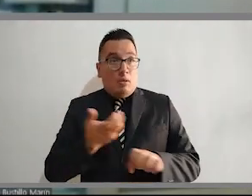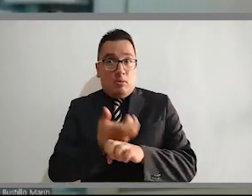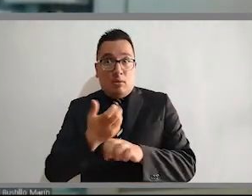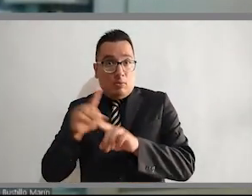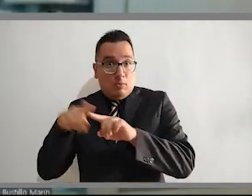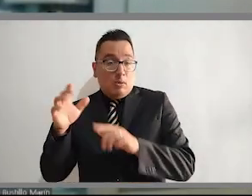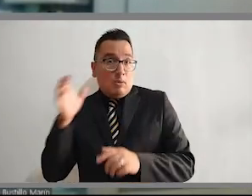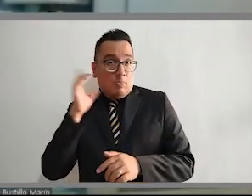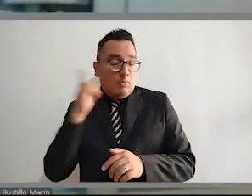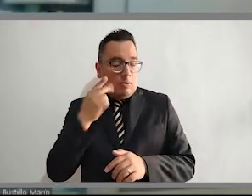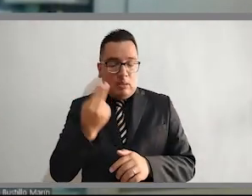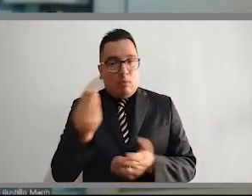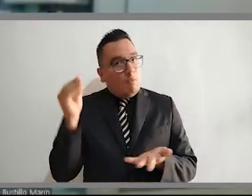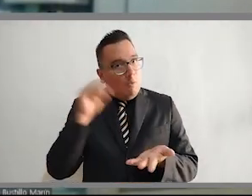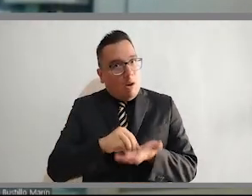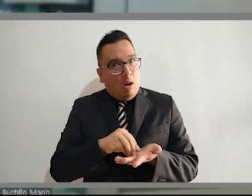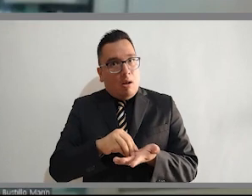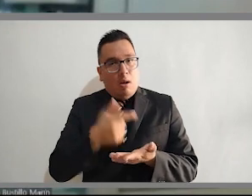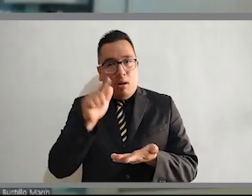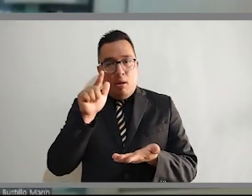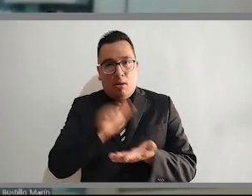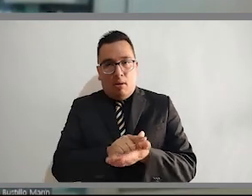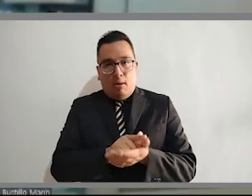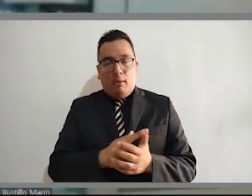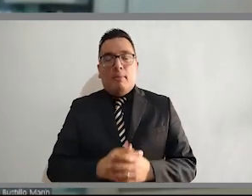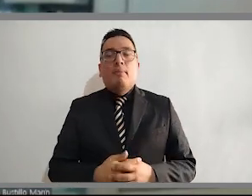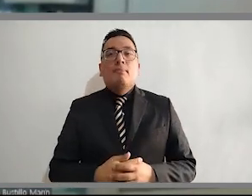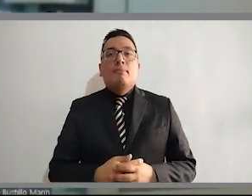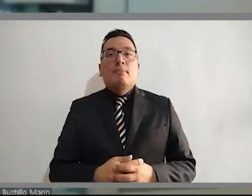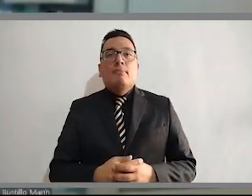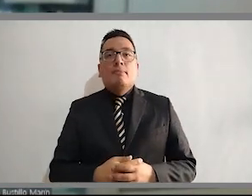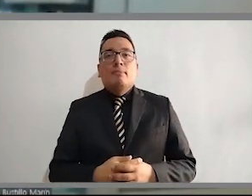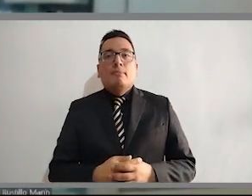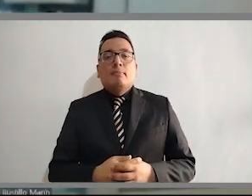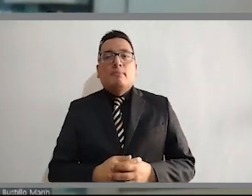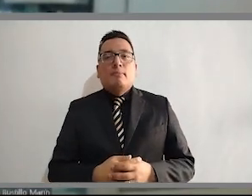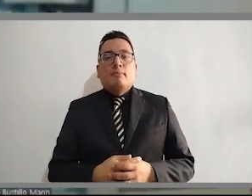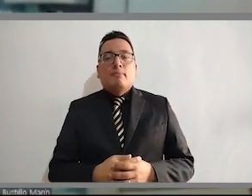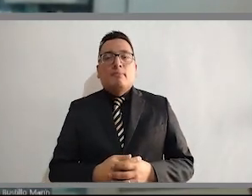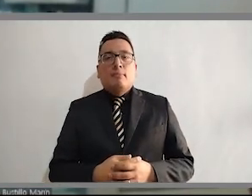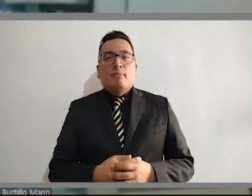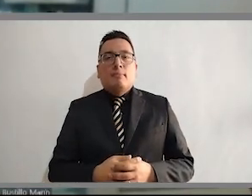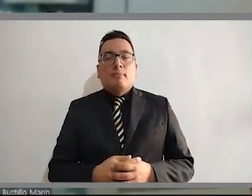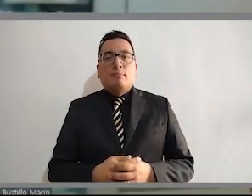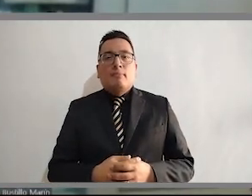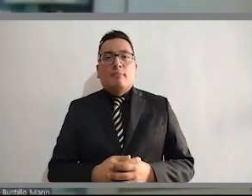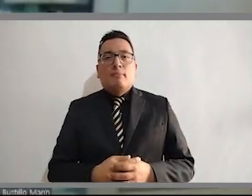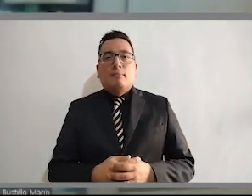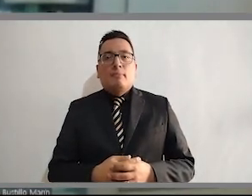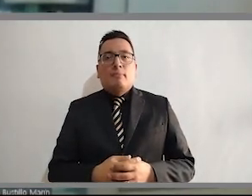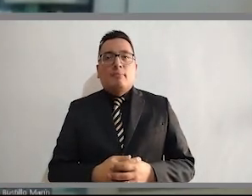los congresos locales a tipificarla, ya a incluirla también en sus leyes locales,